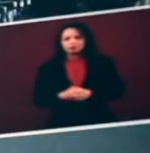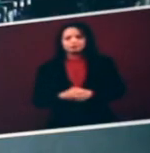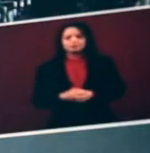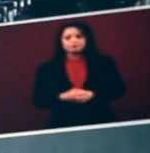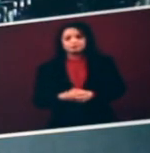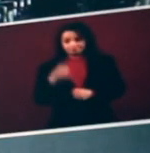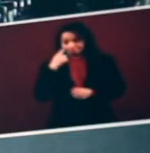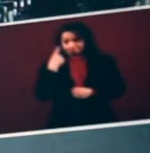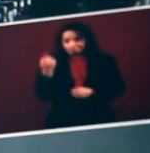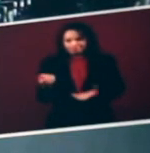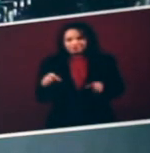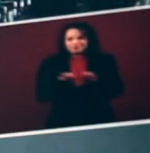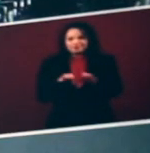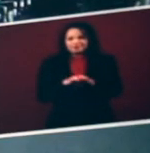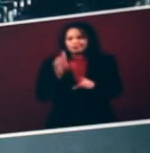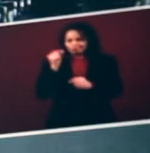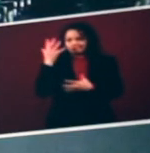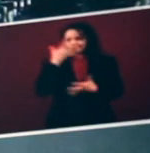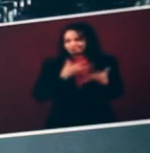¿Cómo nos confunden?